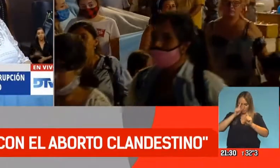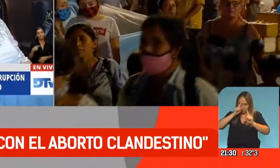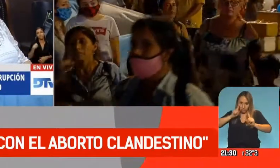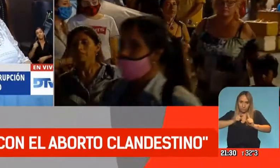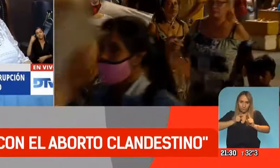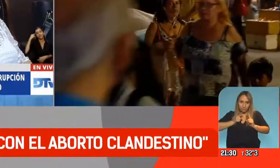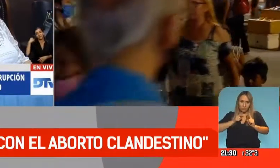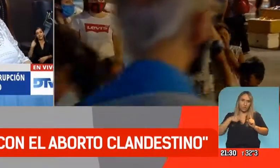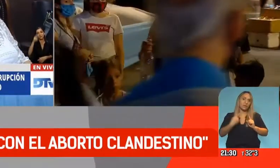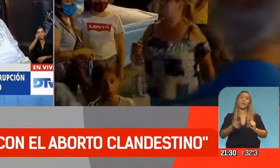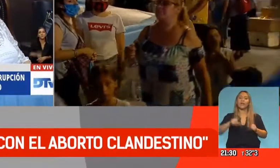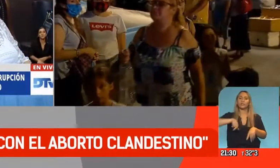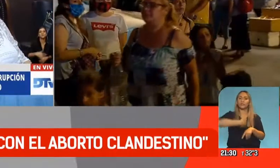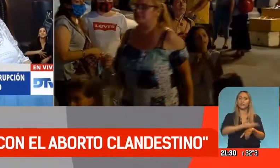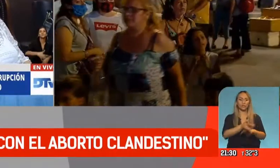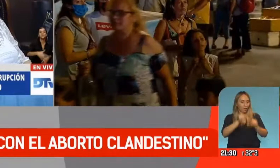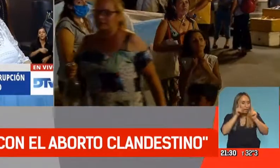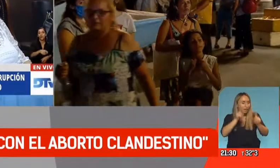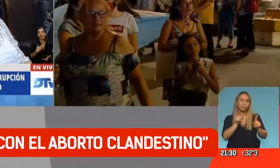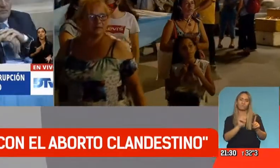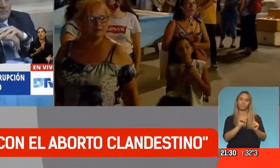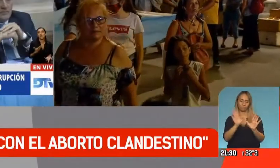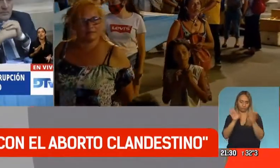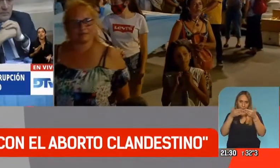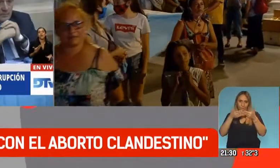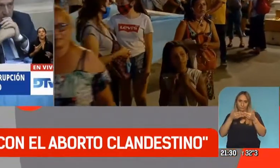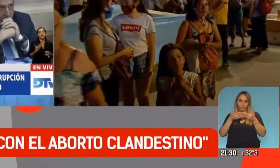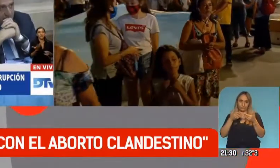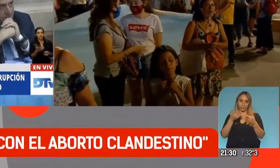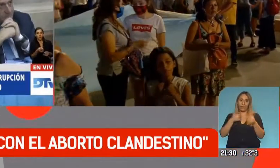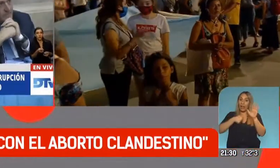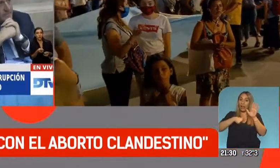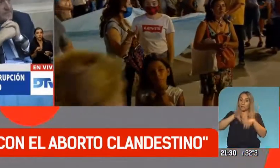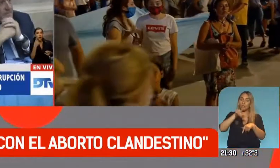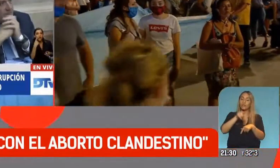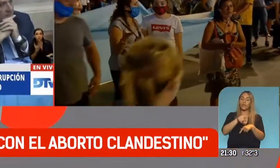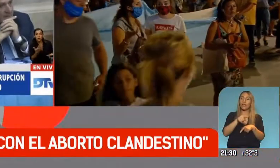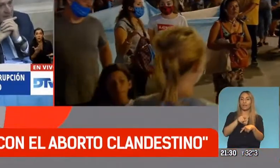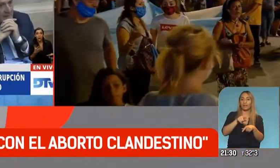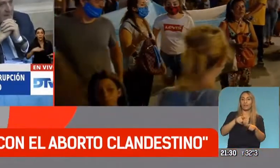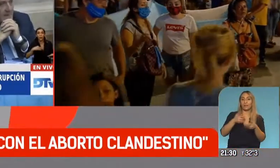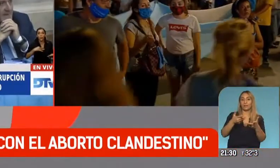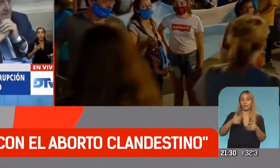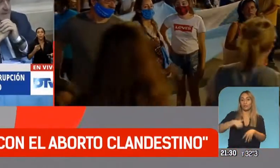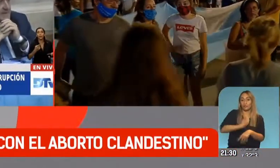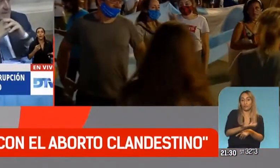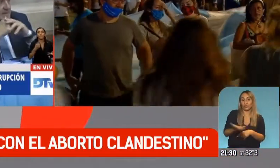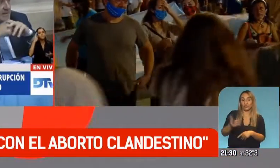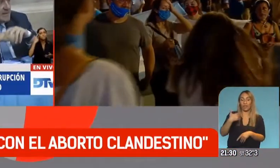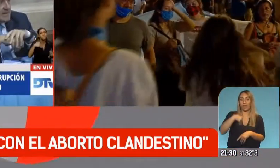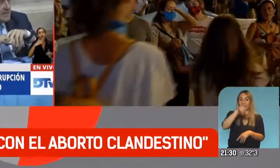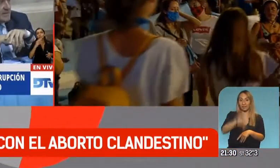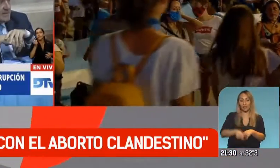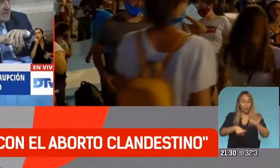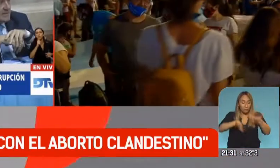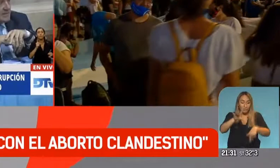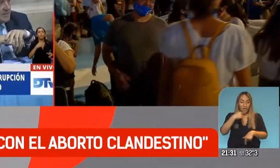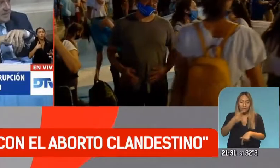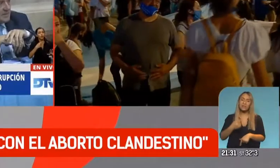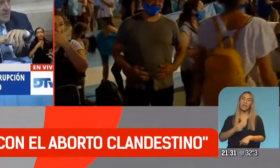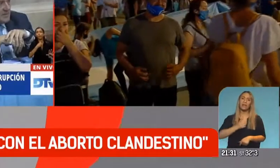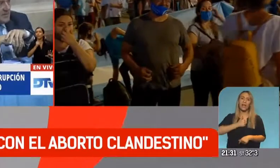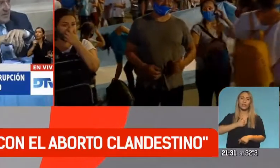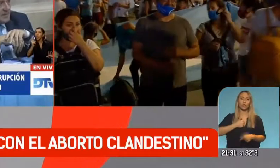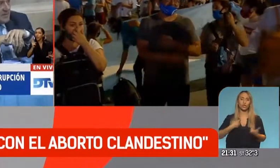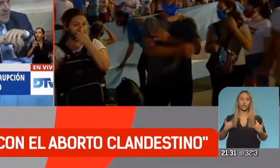población y además que a ver supongamos la mayor parte de la población argentina se autodefine católica entonces